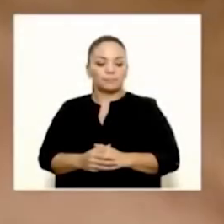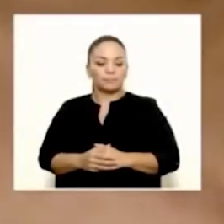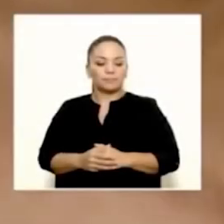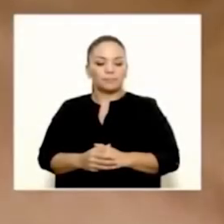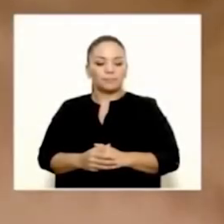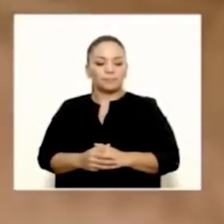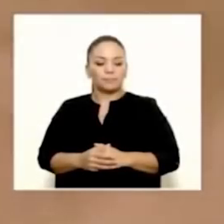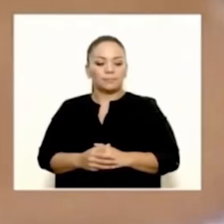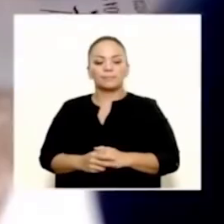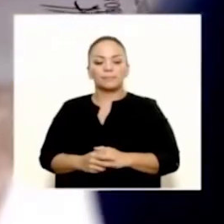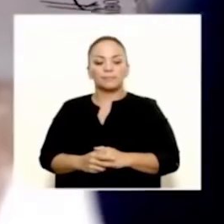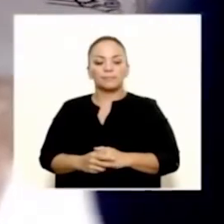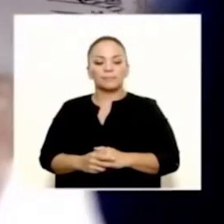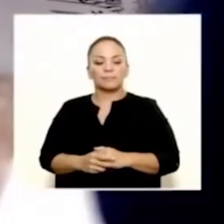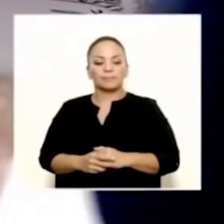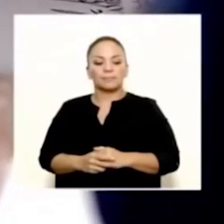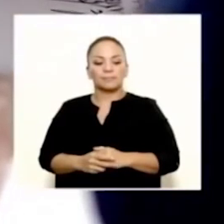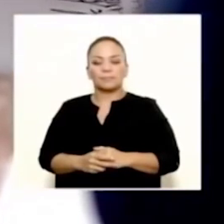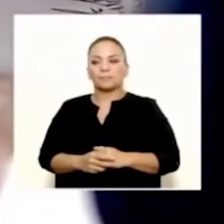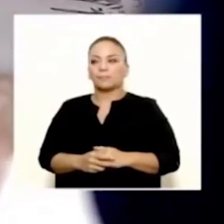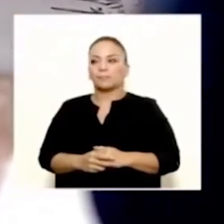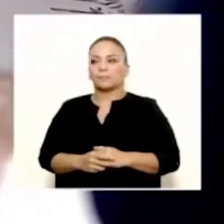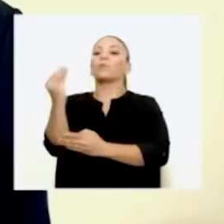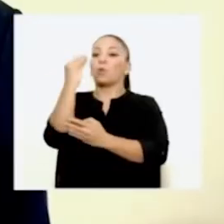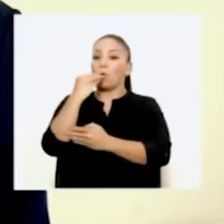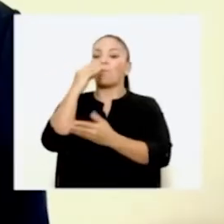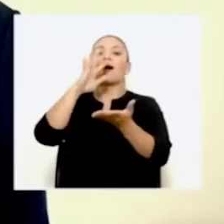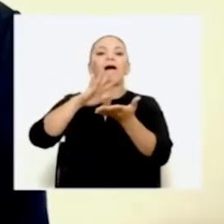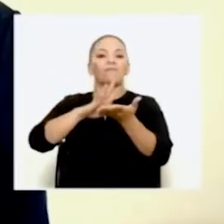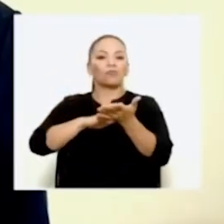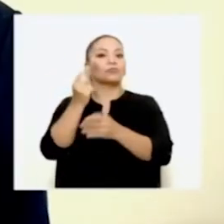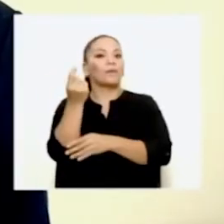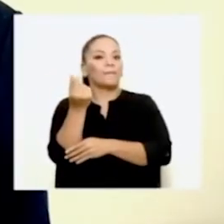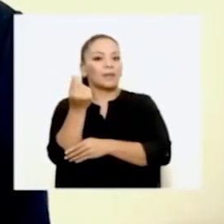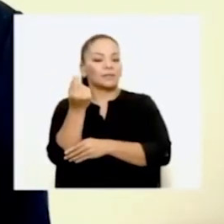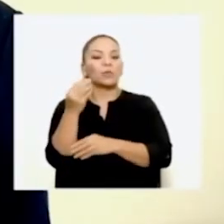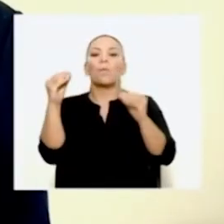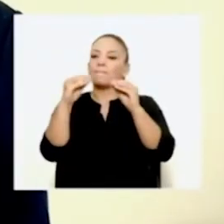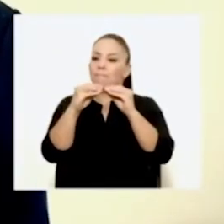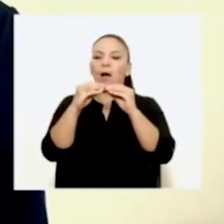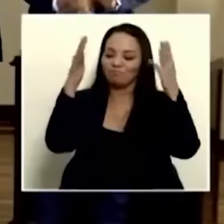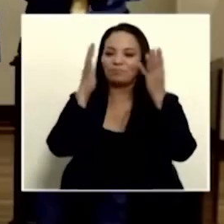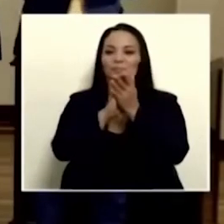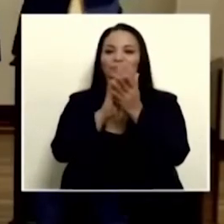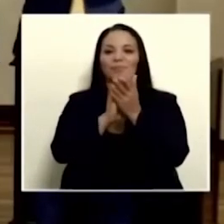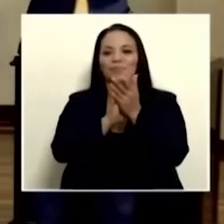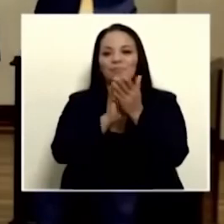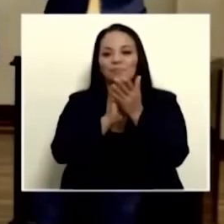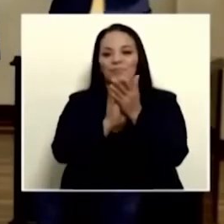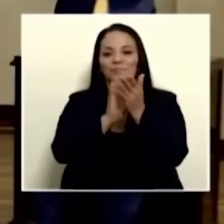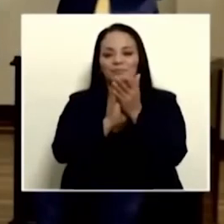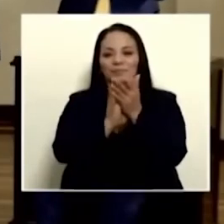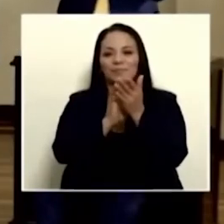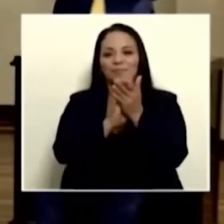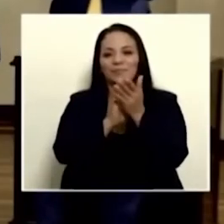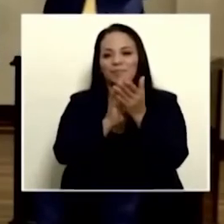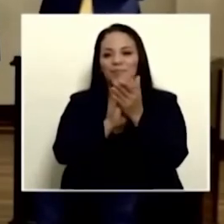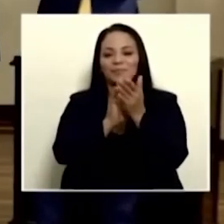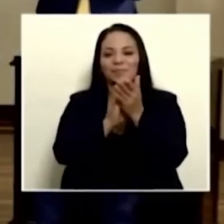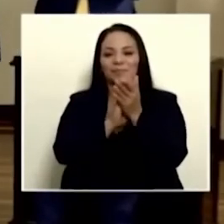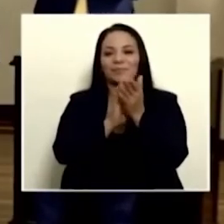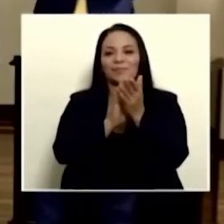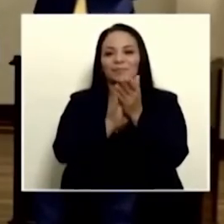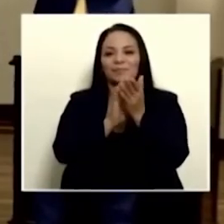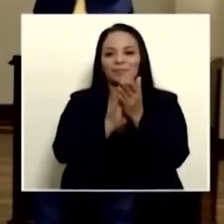el pueblo de Costa Rica consuma arroz a un precio mucho más razonable del que ha pagado la